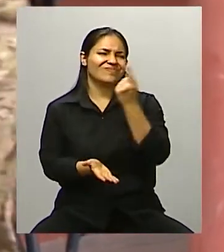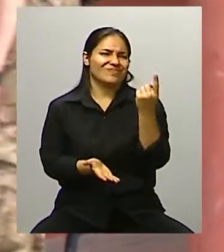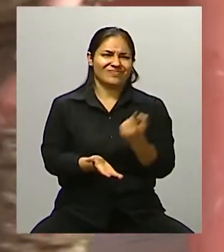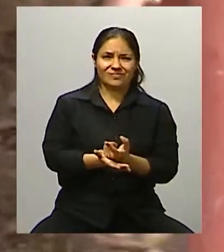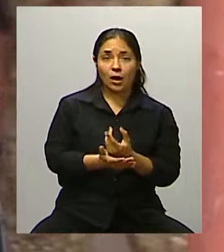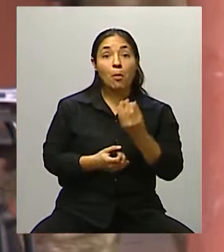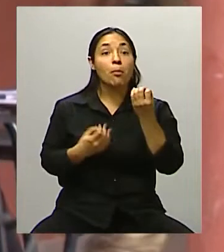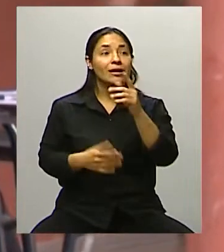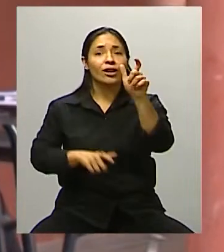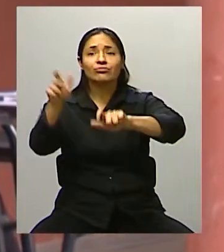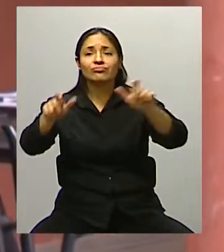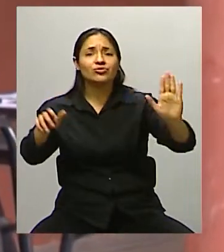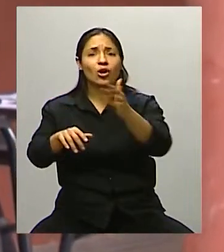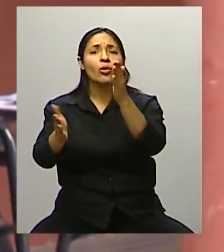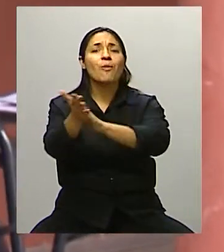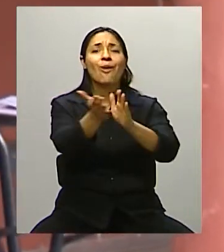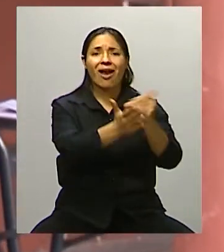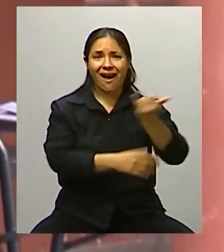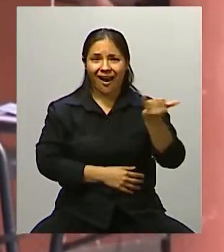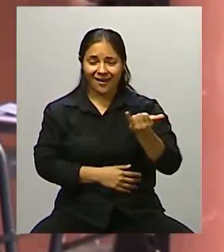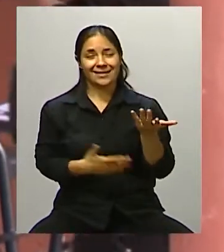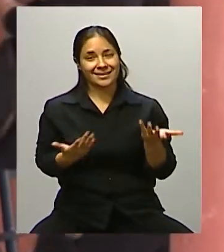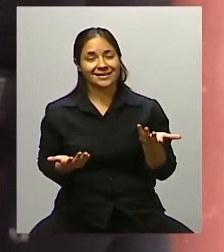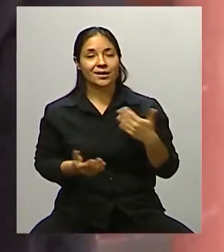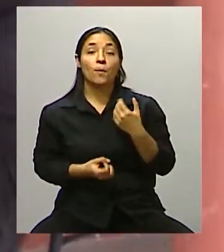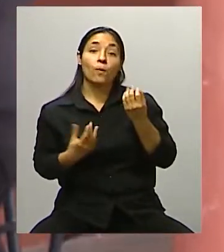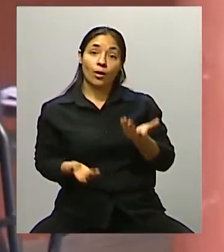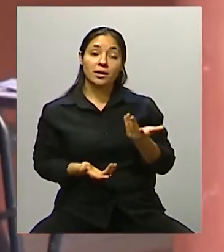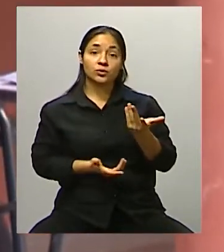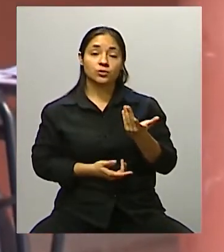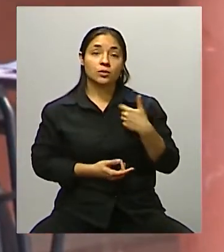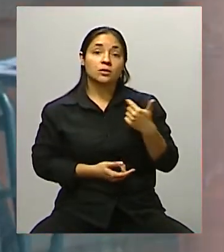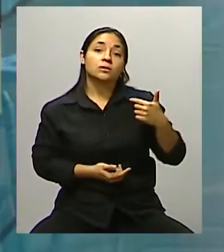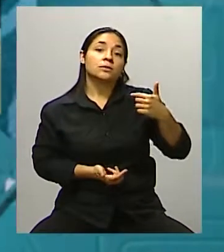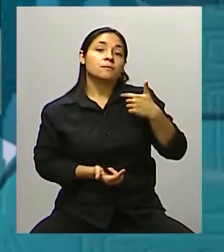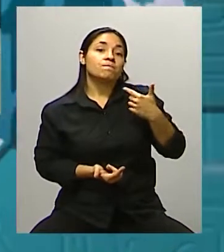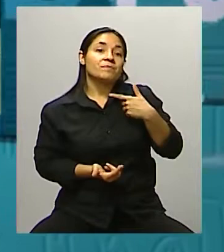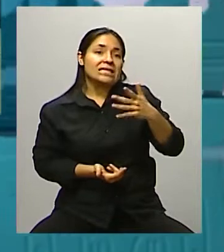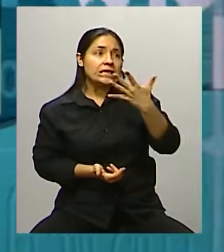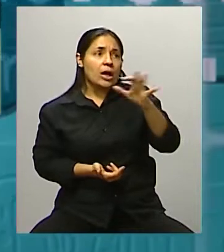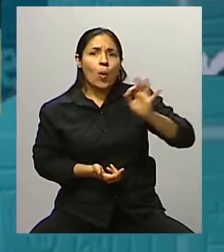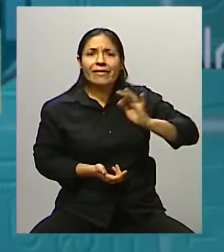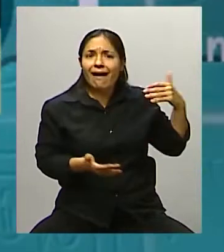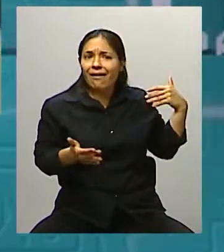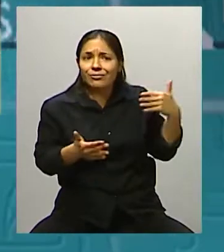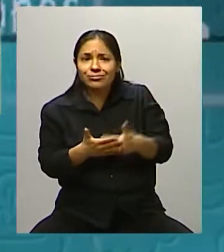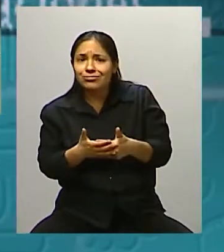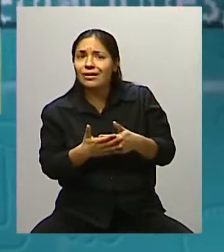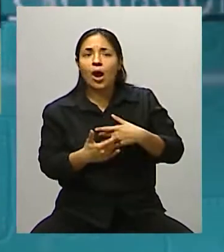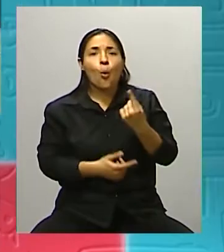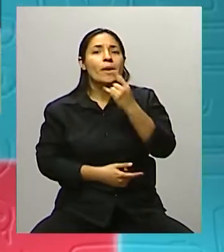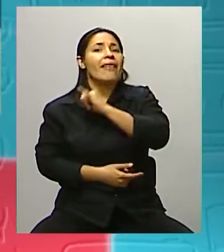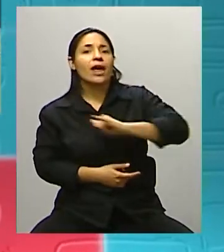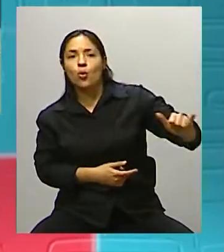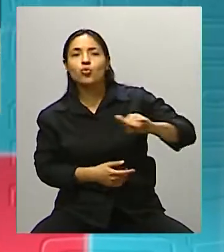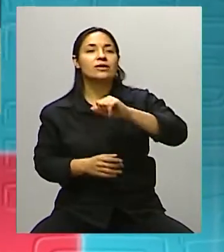comprobantes. Y por eso es que no ha habido hasta el momento, en los últimos 50 años, ninguna denuncia significativa de